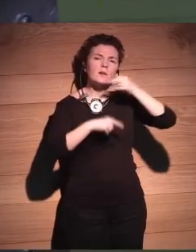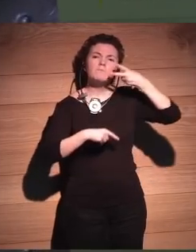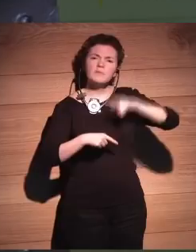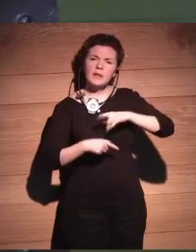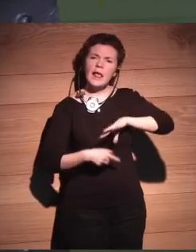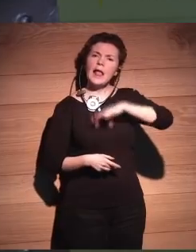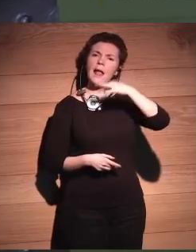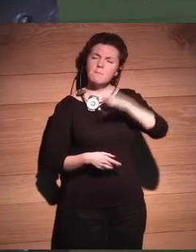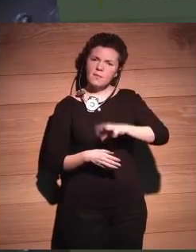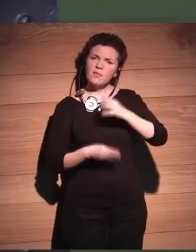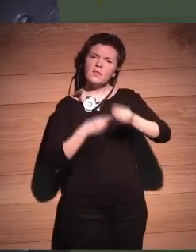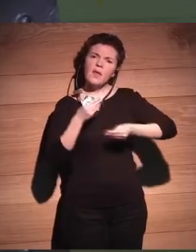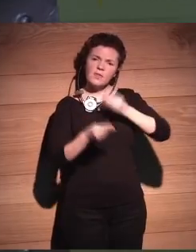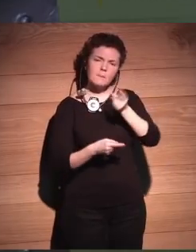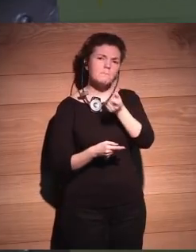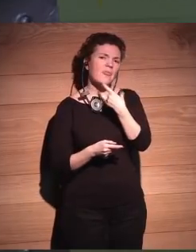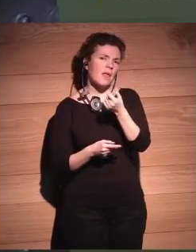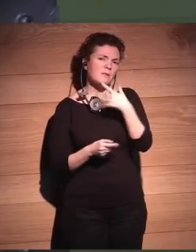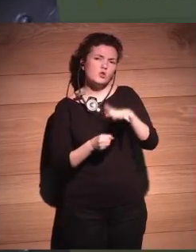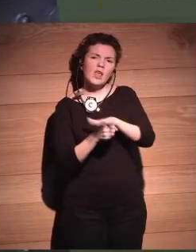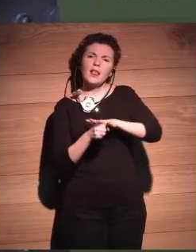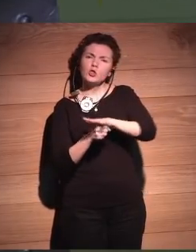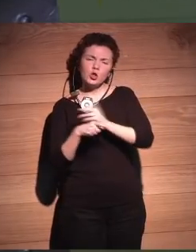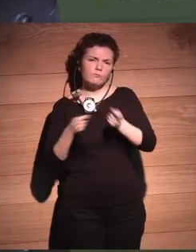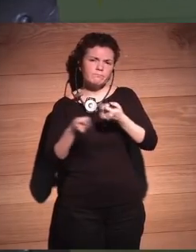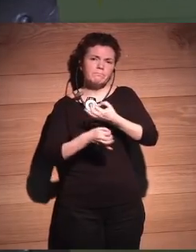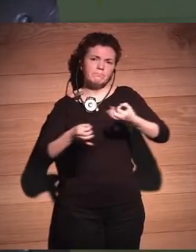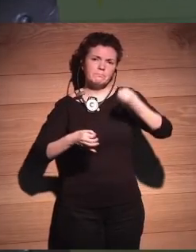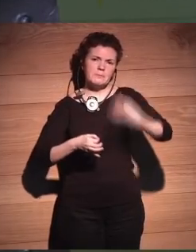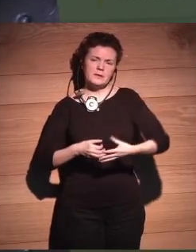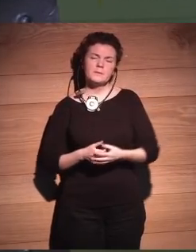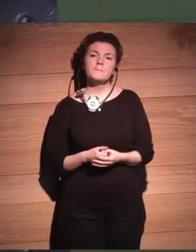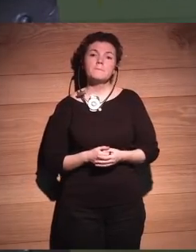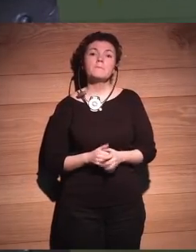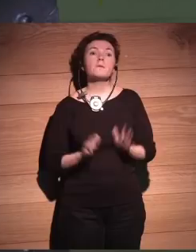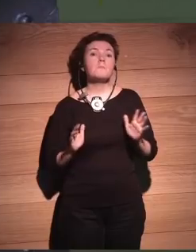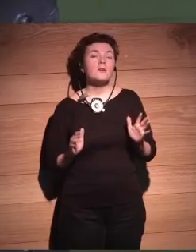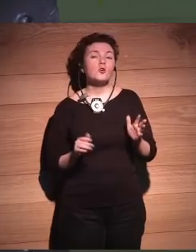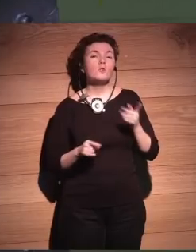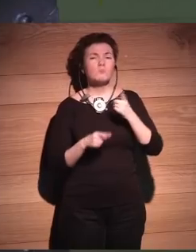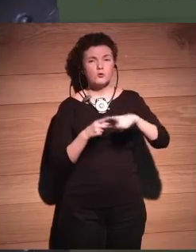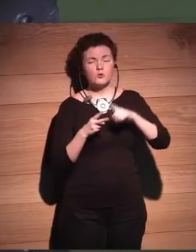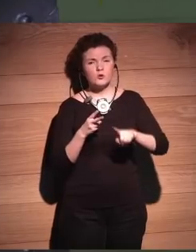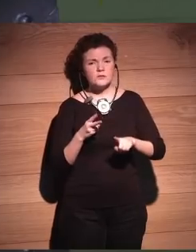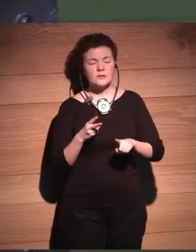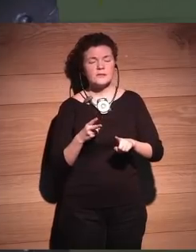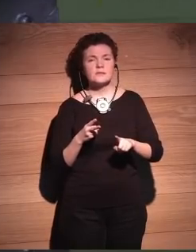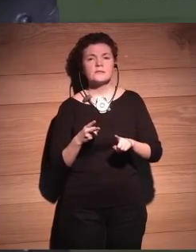reconocida como capaz de hacer estos medicamentos en un entorno muy controlado. Pero bueno, un par de cosas